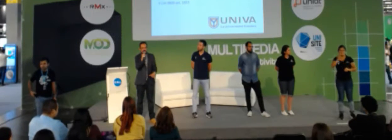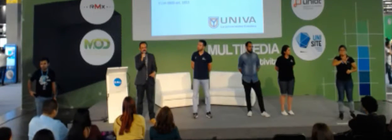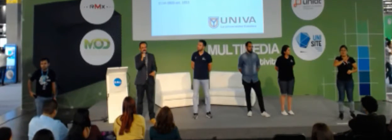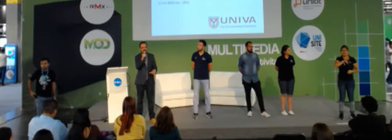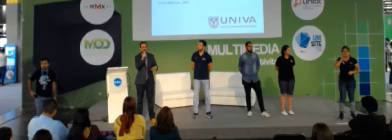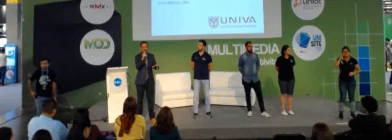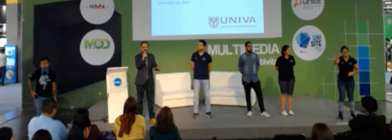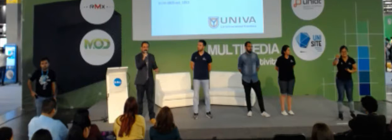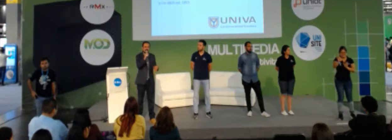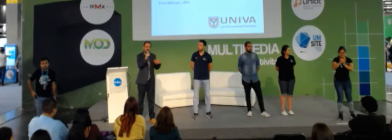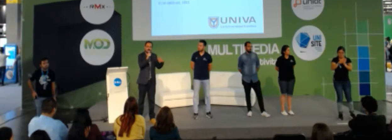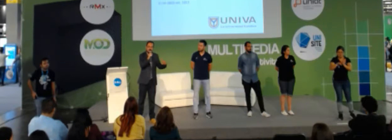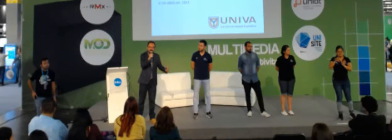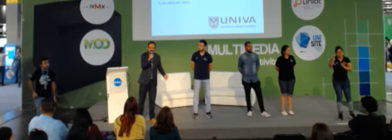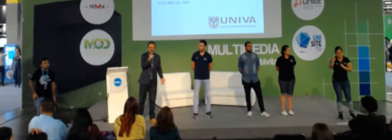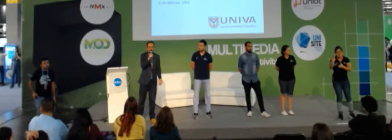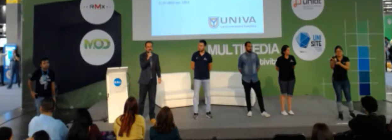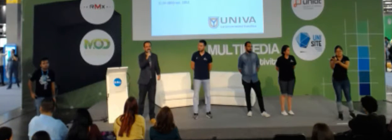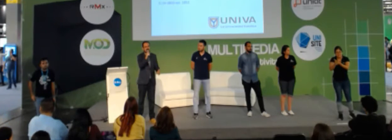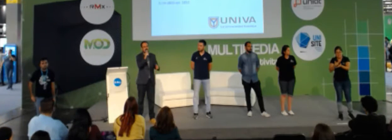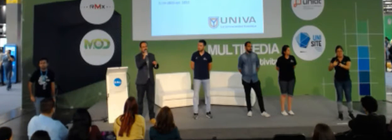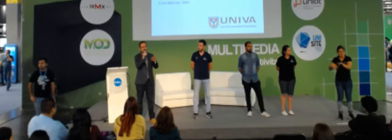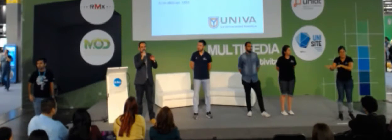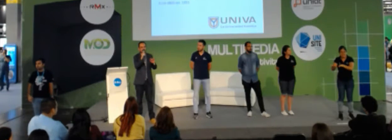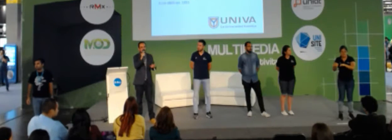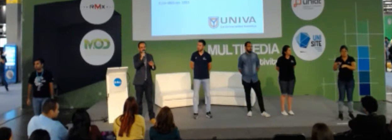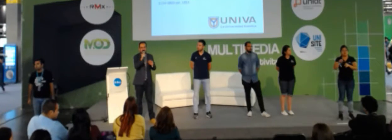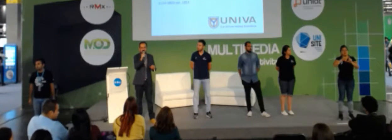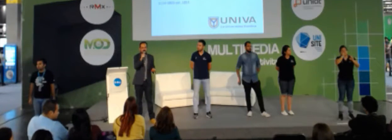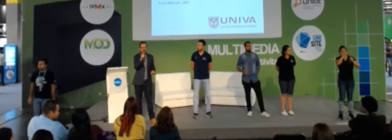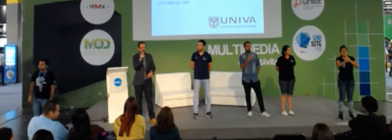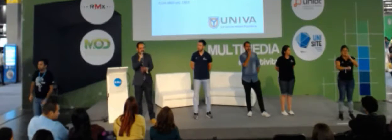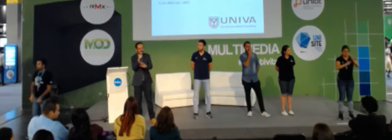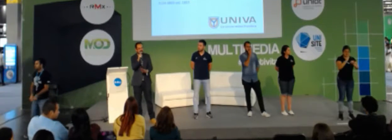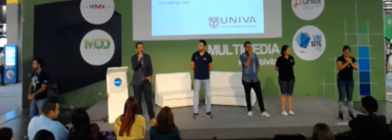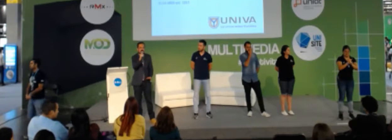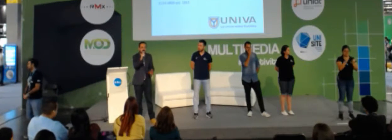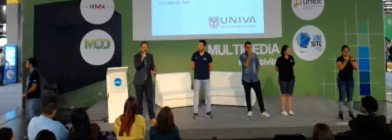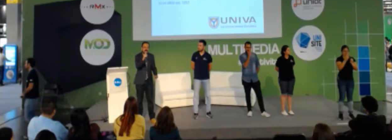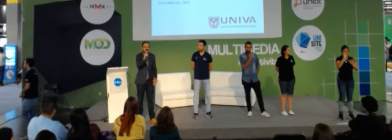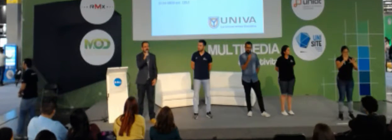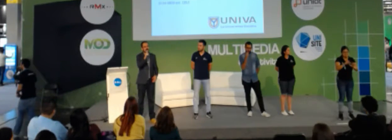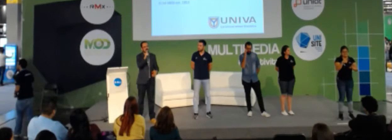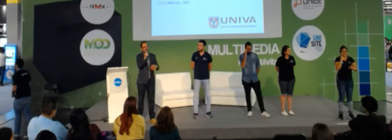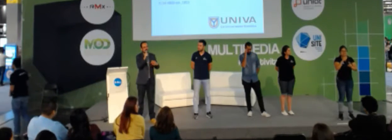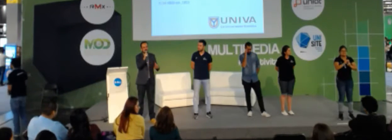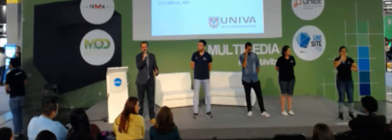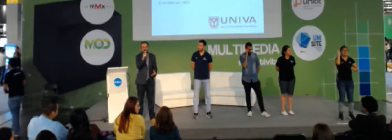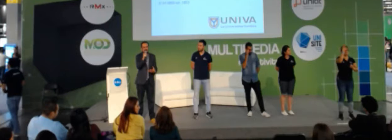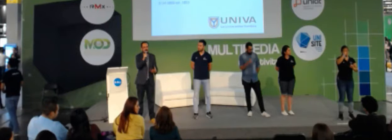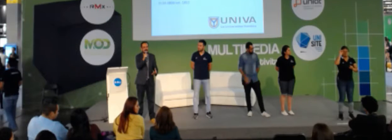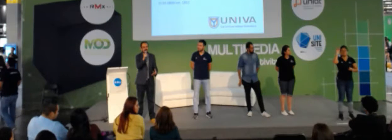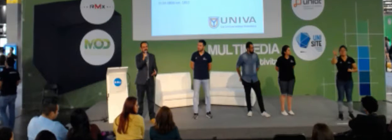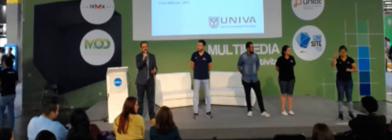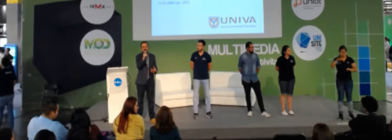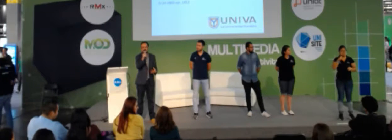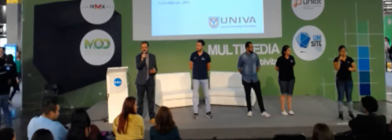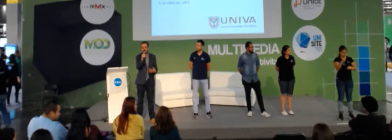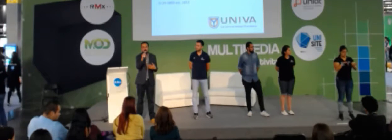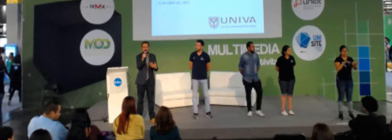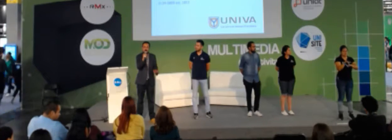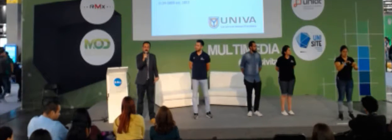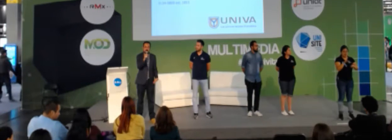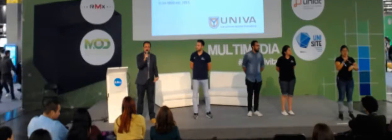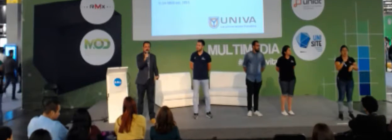solamente en lo estatal, nacional, sino también internacional. De pronto meter el proyecto en inglés, a ver si pega. O sea, mucho esa parte, también la